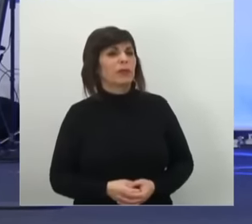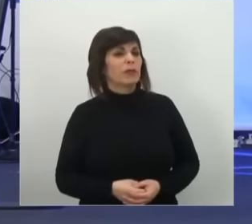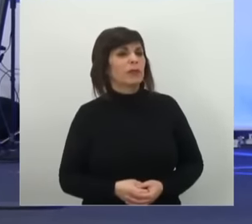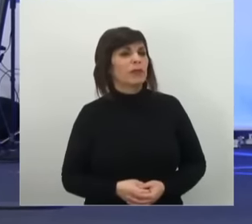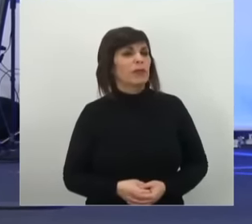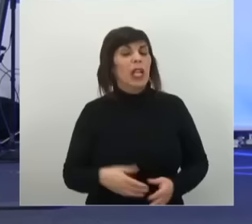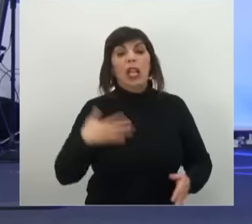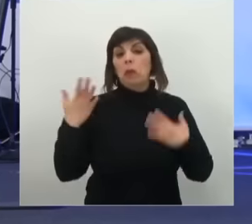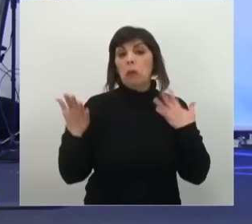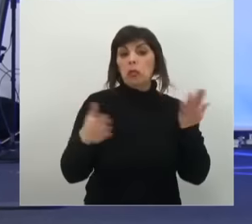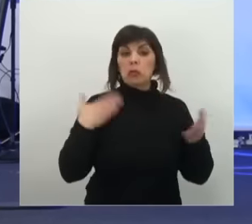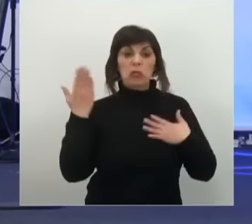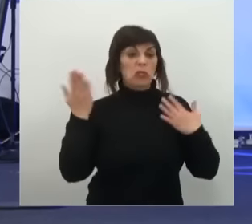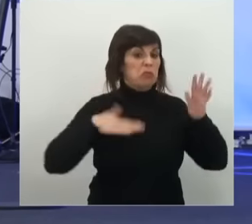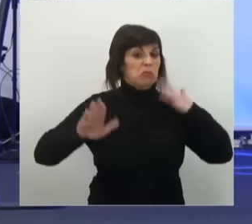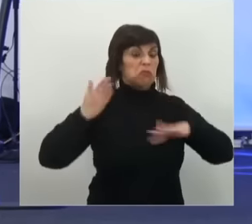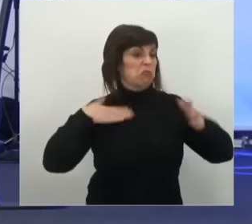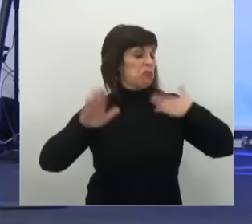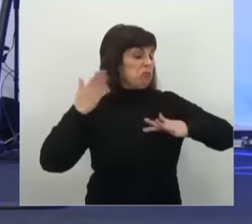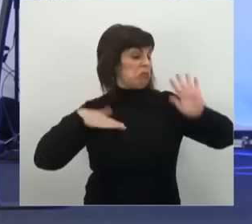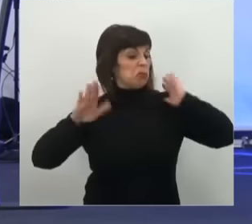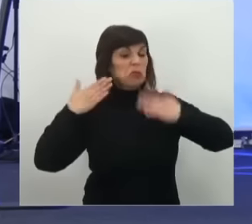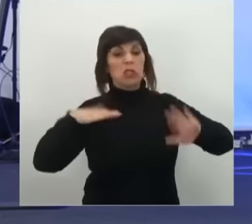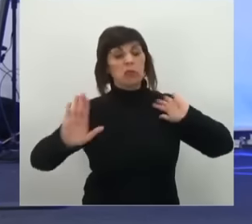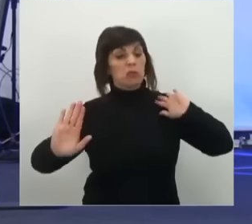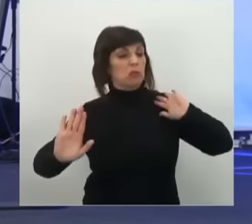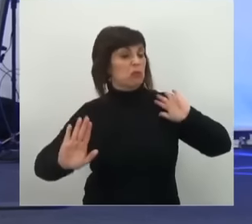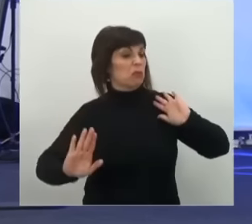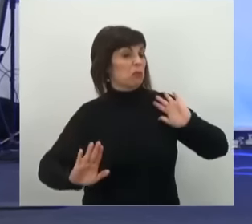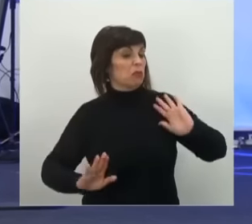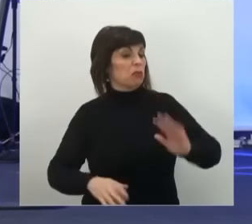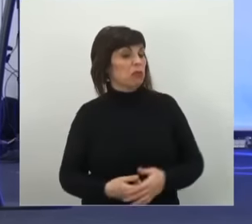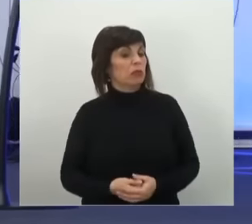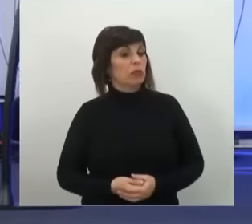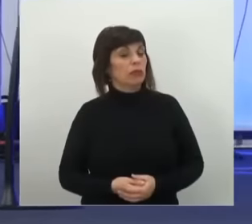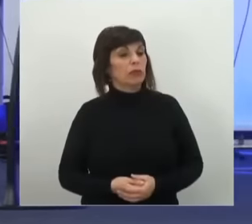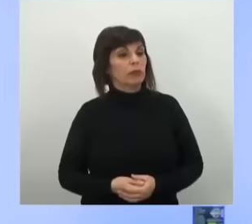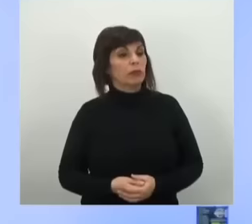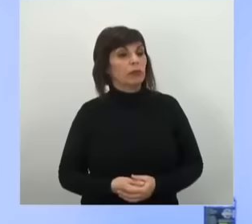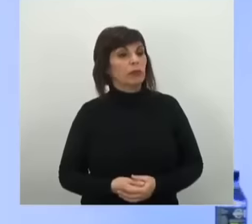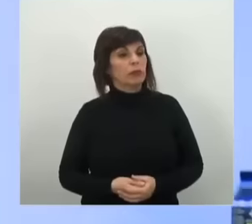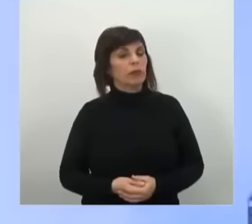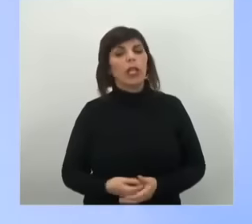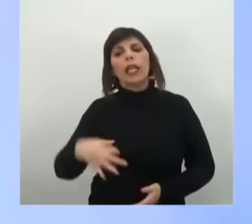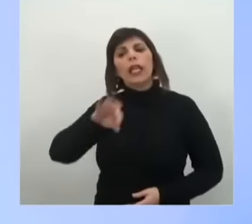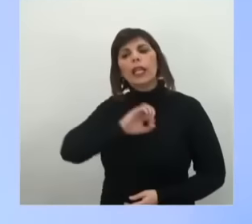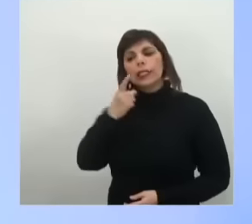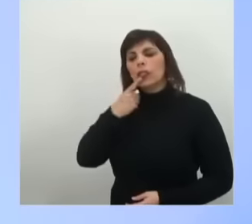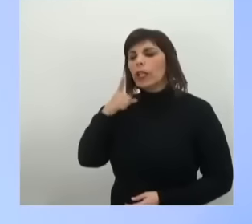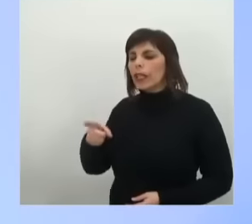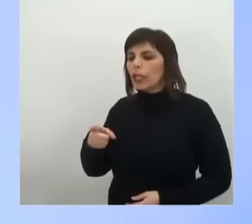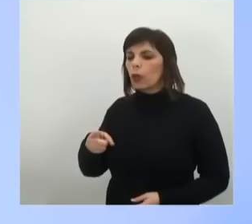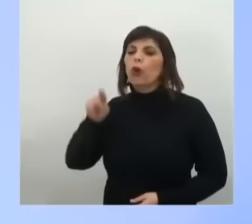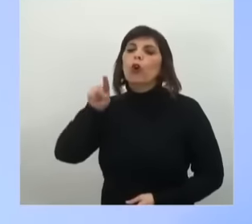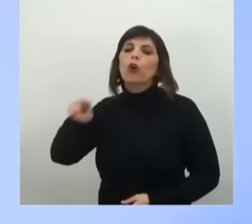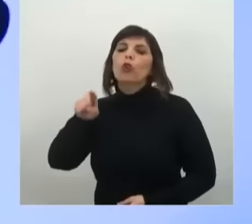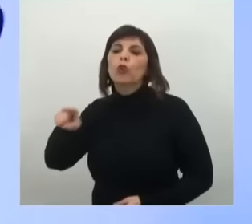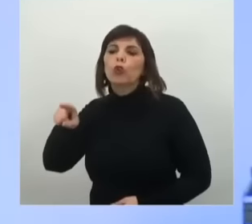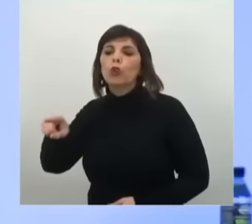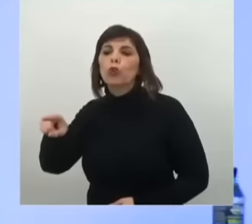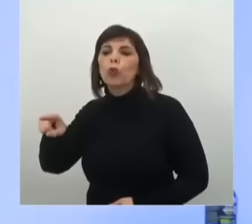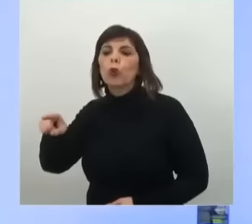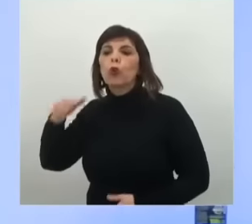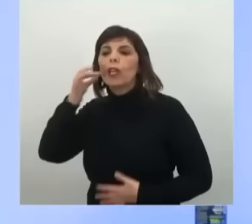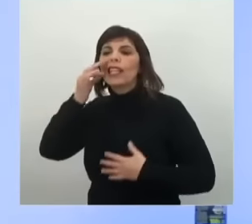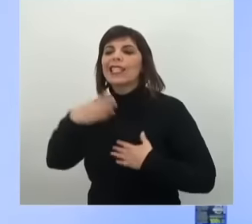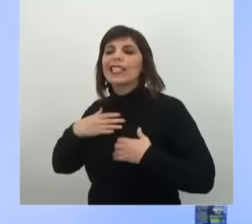se excusó inmediatamente la pregunta del señor no era para recibir una respuesta como esa la pregunta del señor fue directa